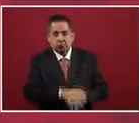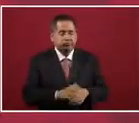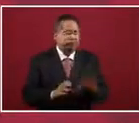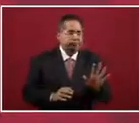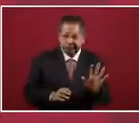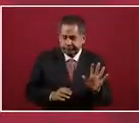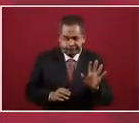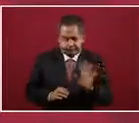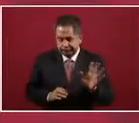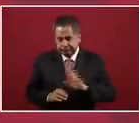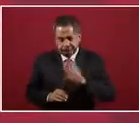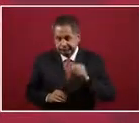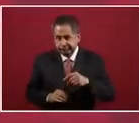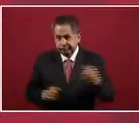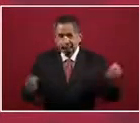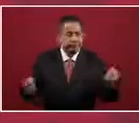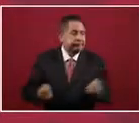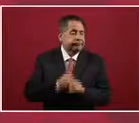No vamos a apostar